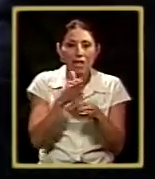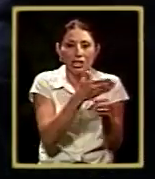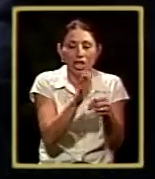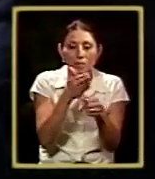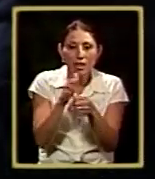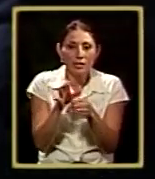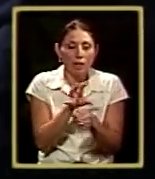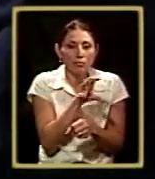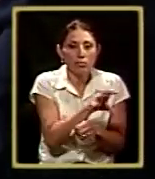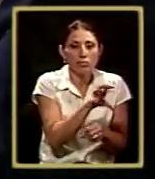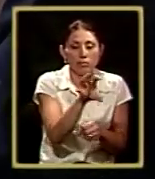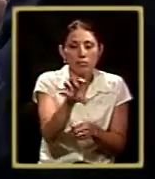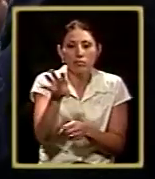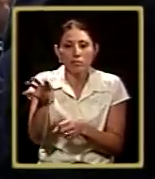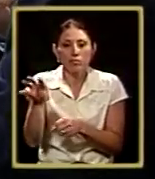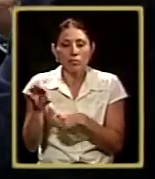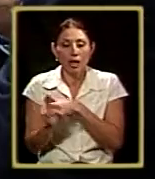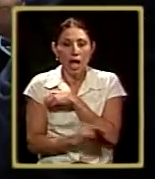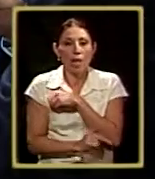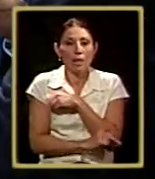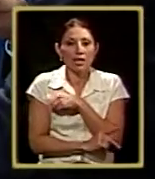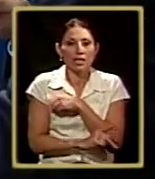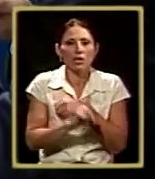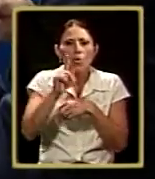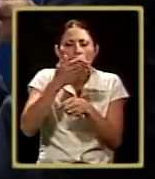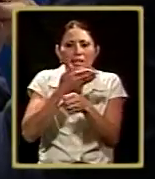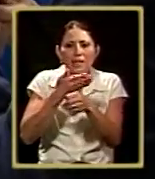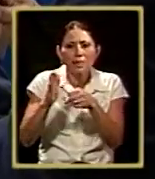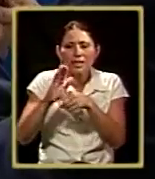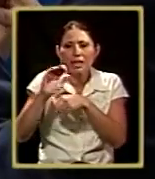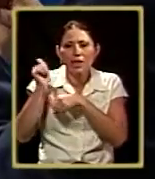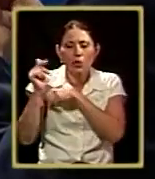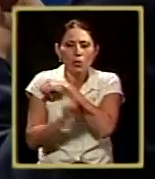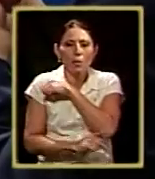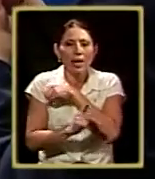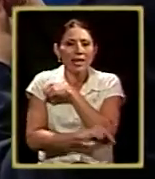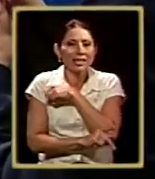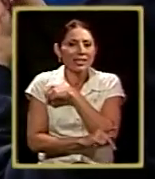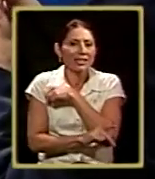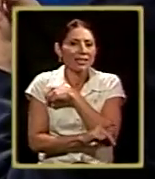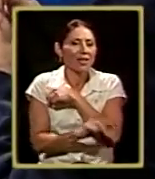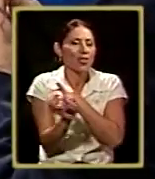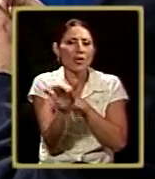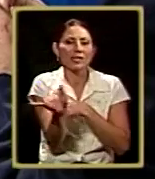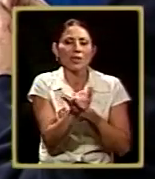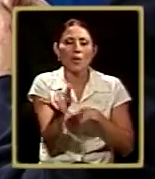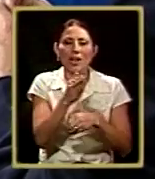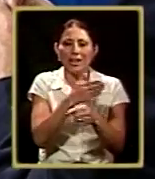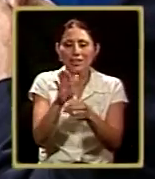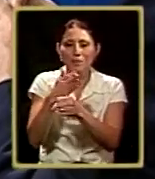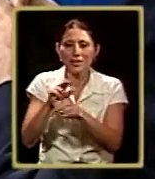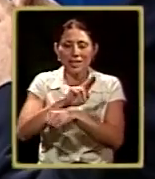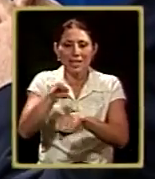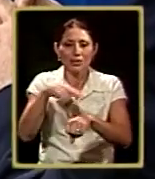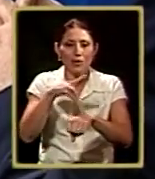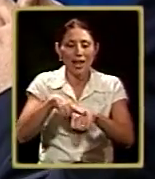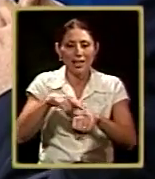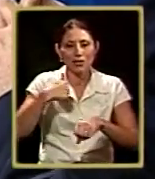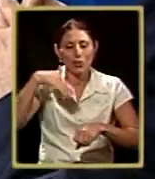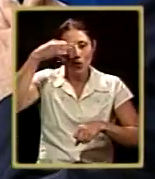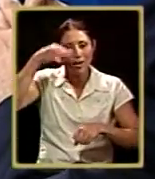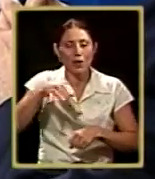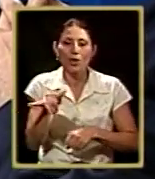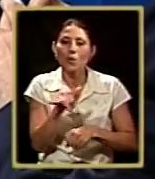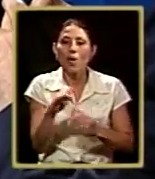cada país que cuando entra una cerveza extranjera, igual aunque se venda, no es lo mismo que la cerveza nacional. Yo creo que parecido es como el